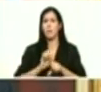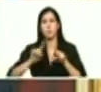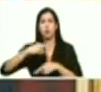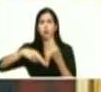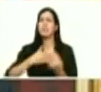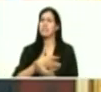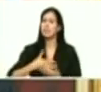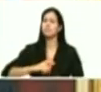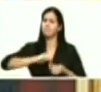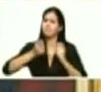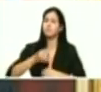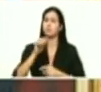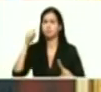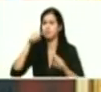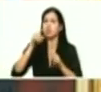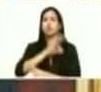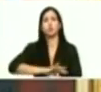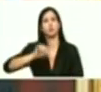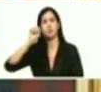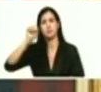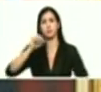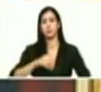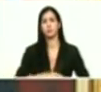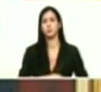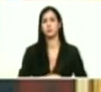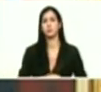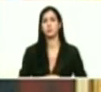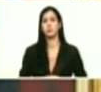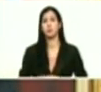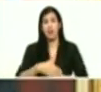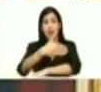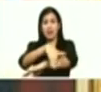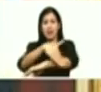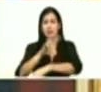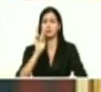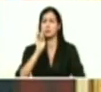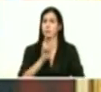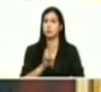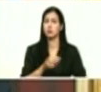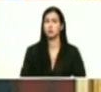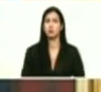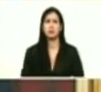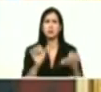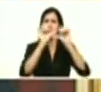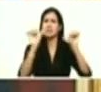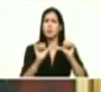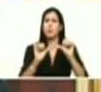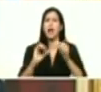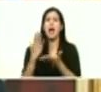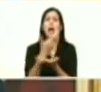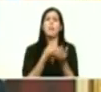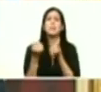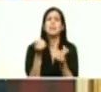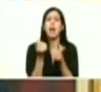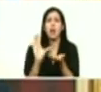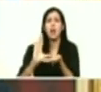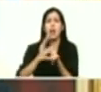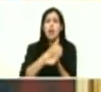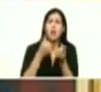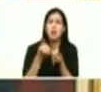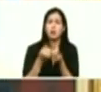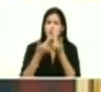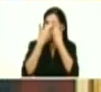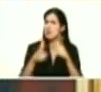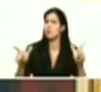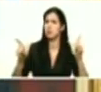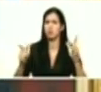construir el socialismo y tiene en las calles hoy un neoliberalismo salvaje instalado y